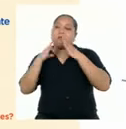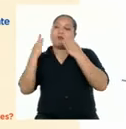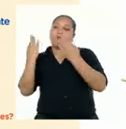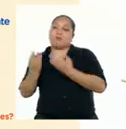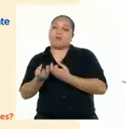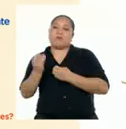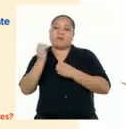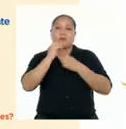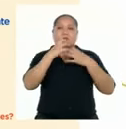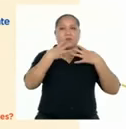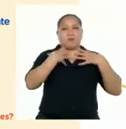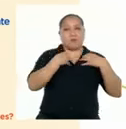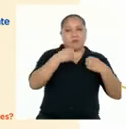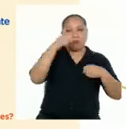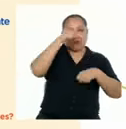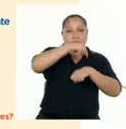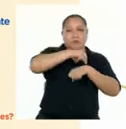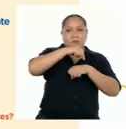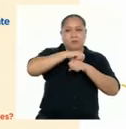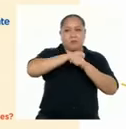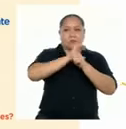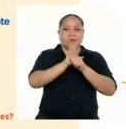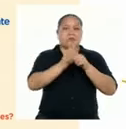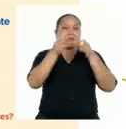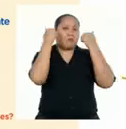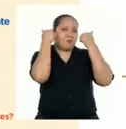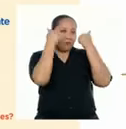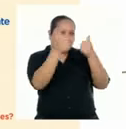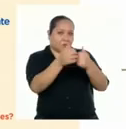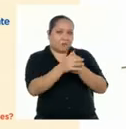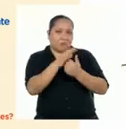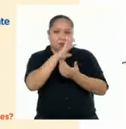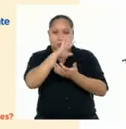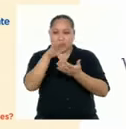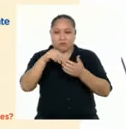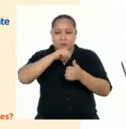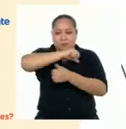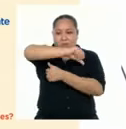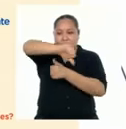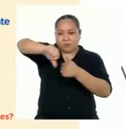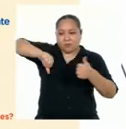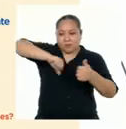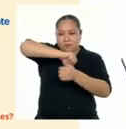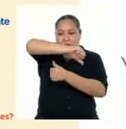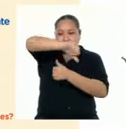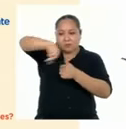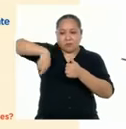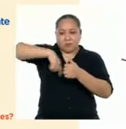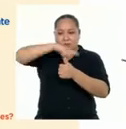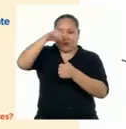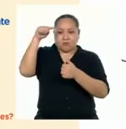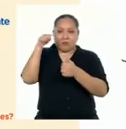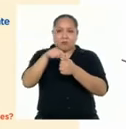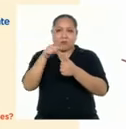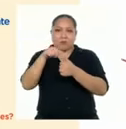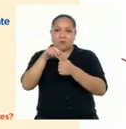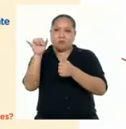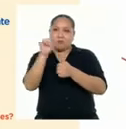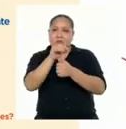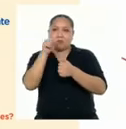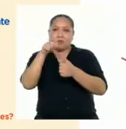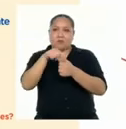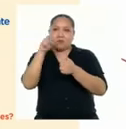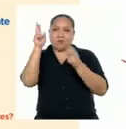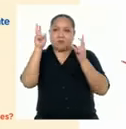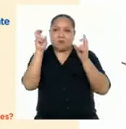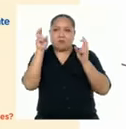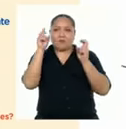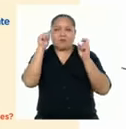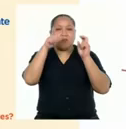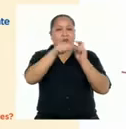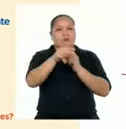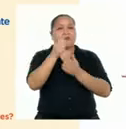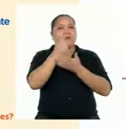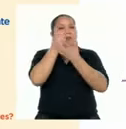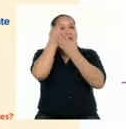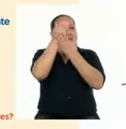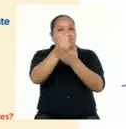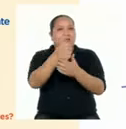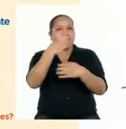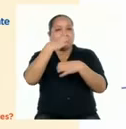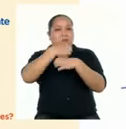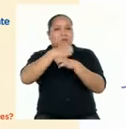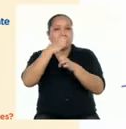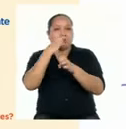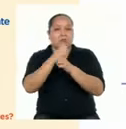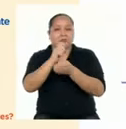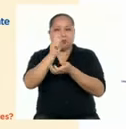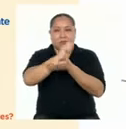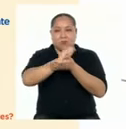en estos tiempos de pandemia. Muy bien, todo gira en torno a un mismo tema. Eso te ayudará a